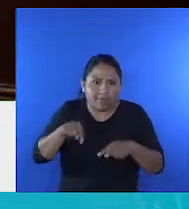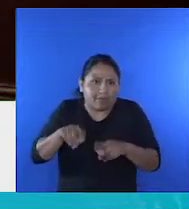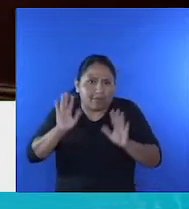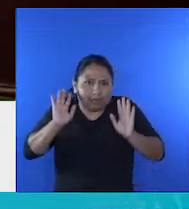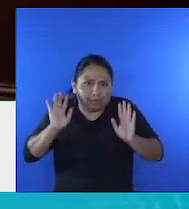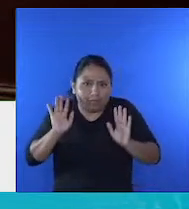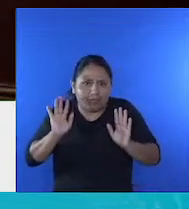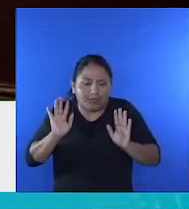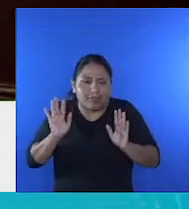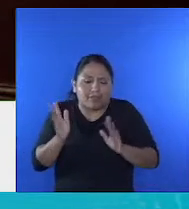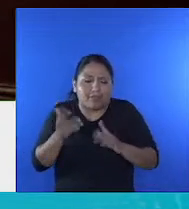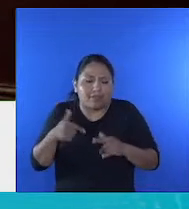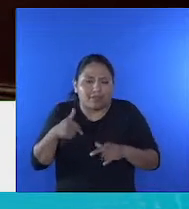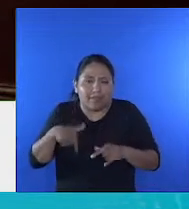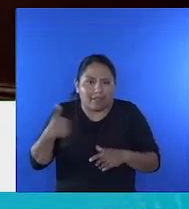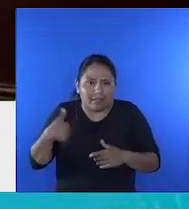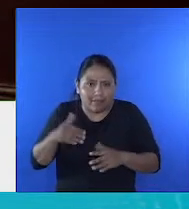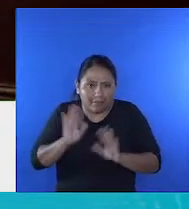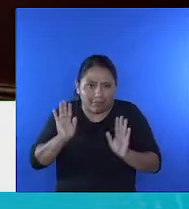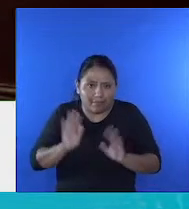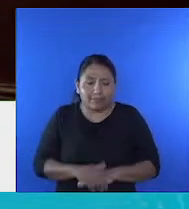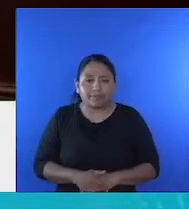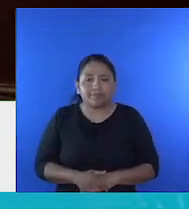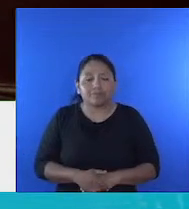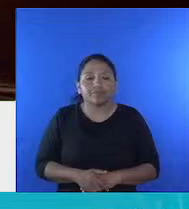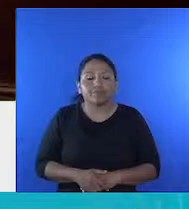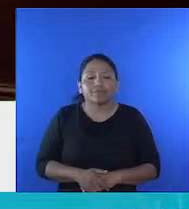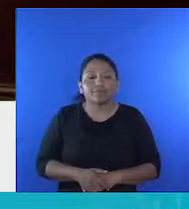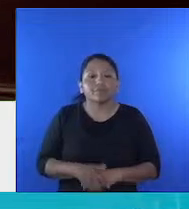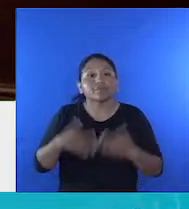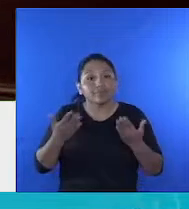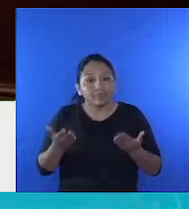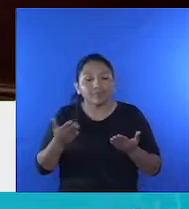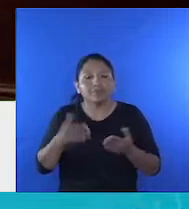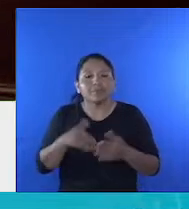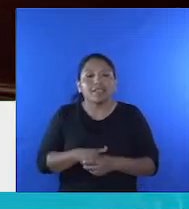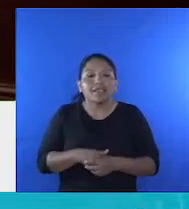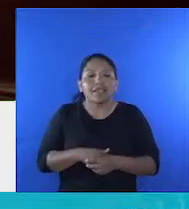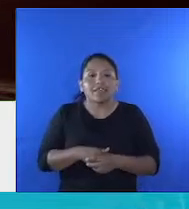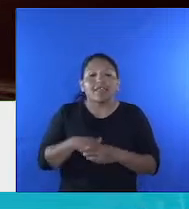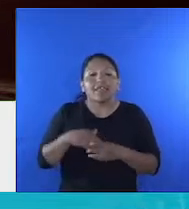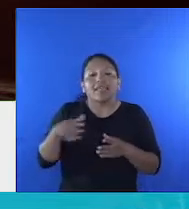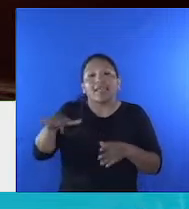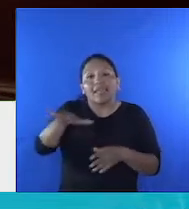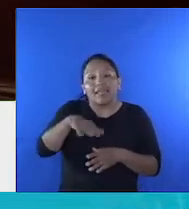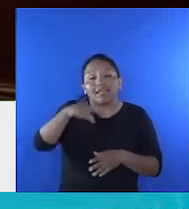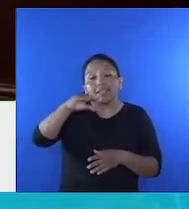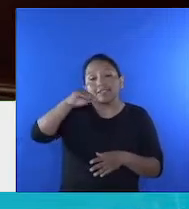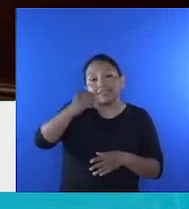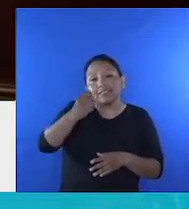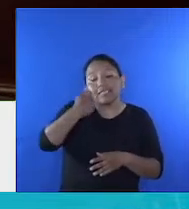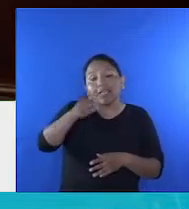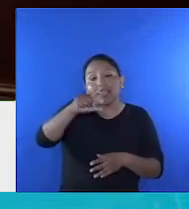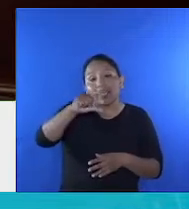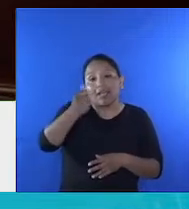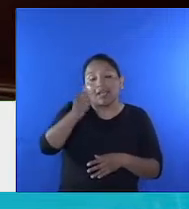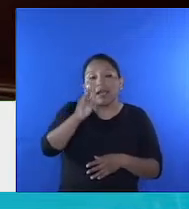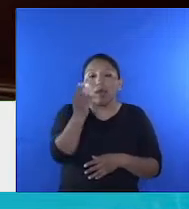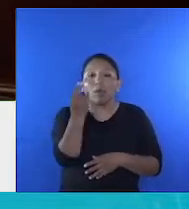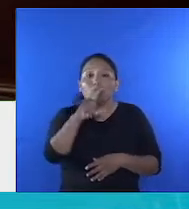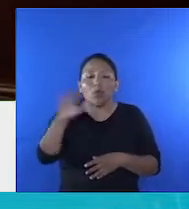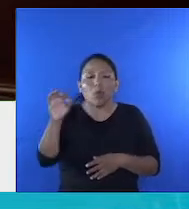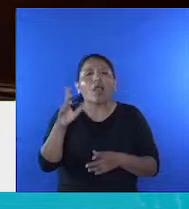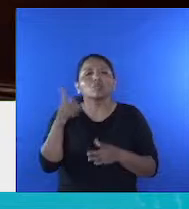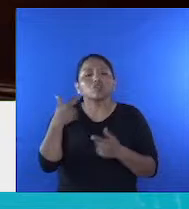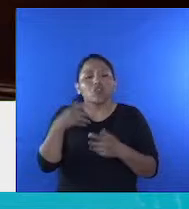destinos del país. Y miren, en Chacabuco tenemos varios héroes